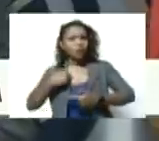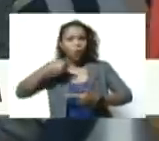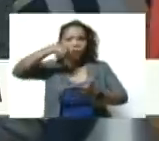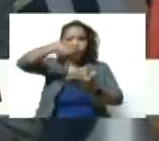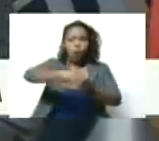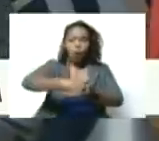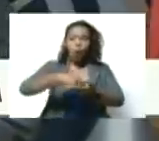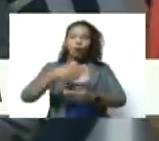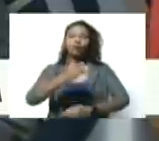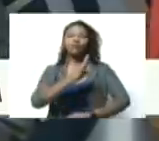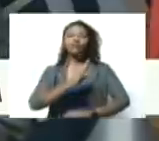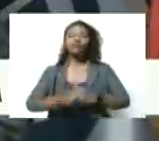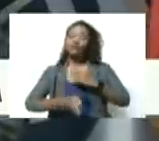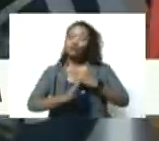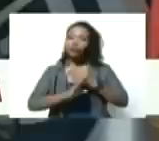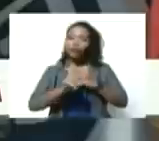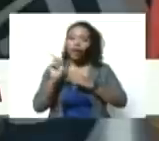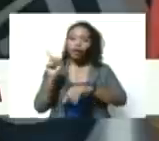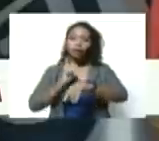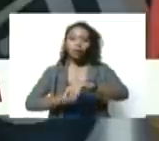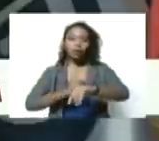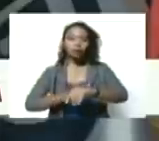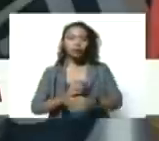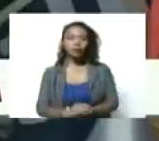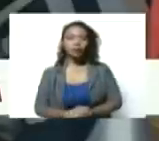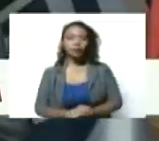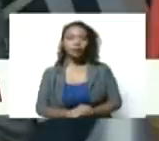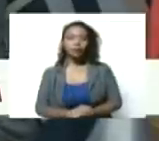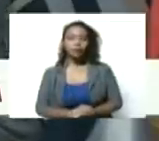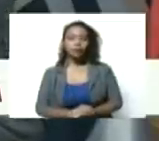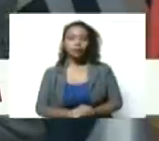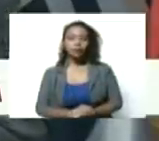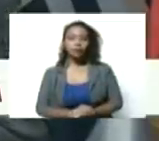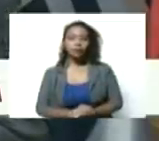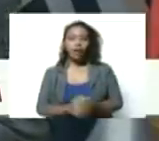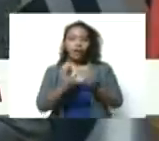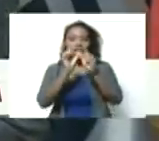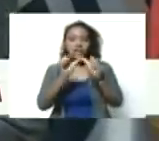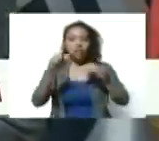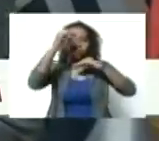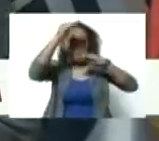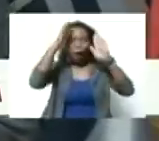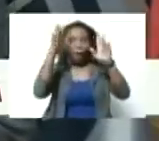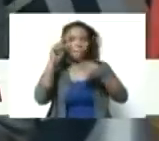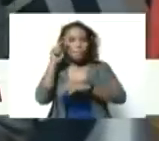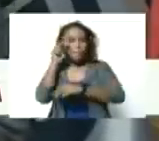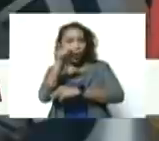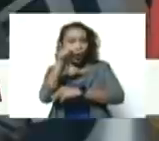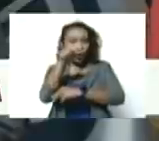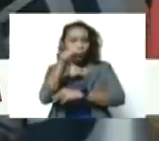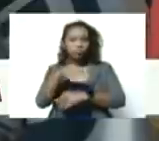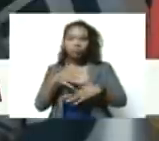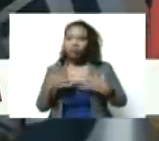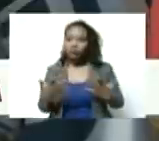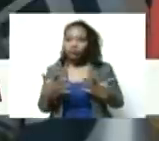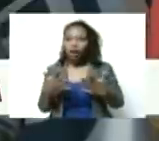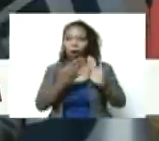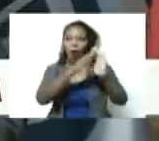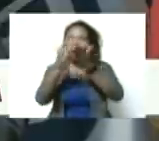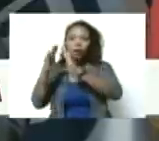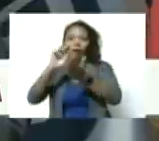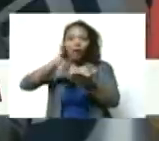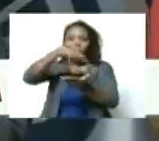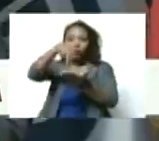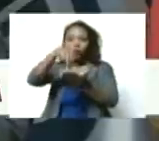mencionando tuvieron en su momento o fijaron la atención de la comunidad